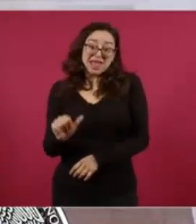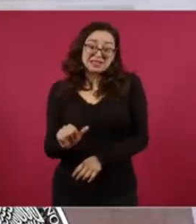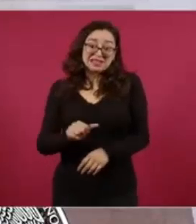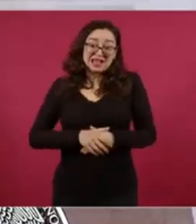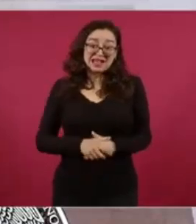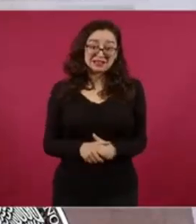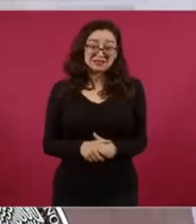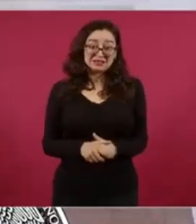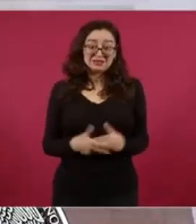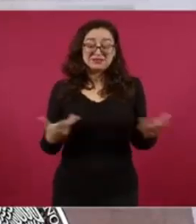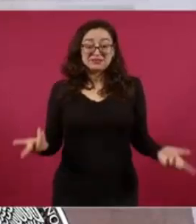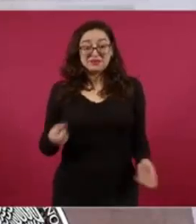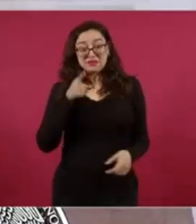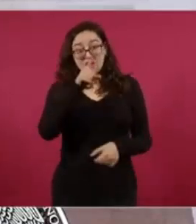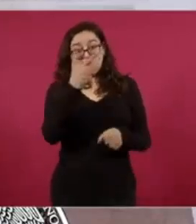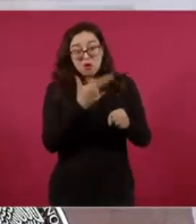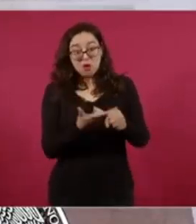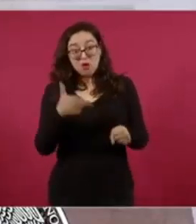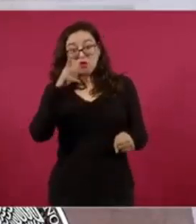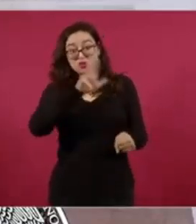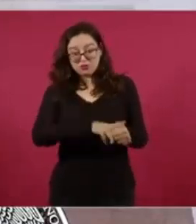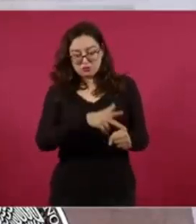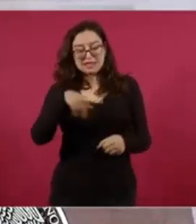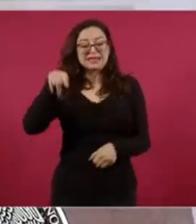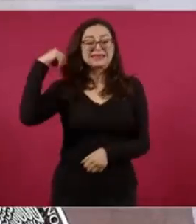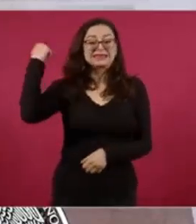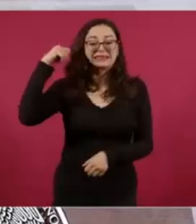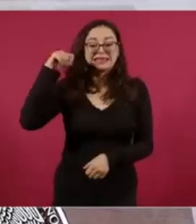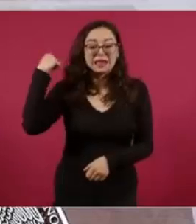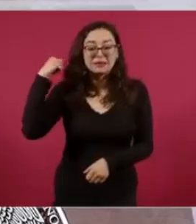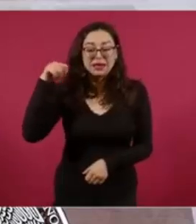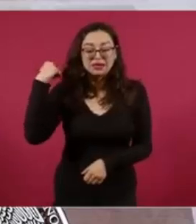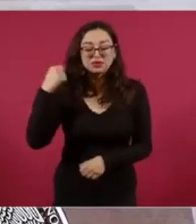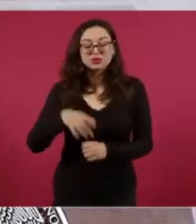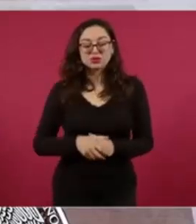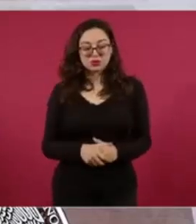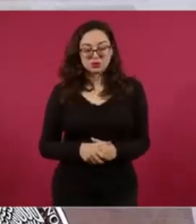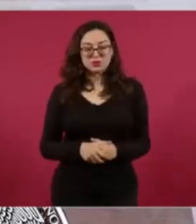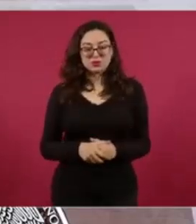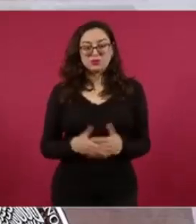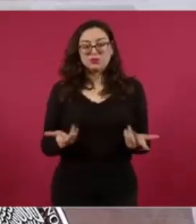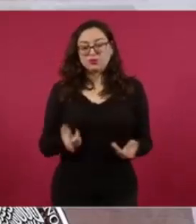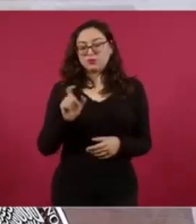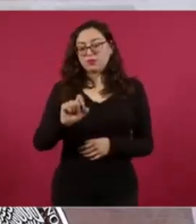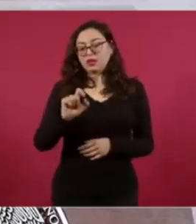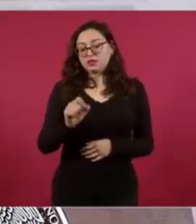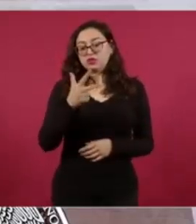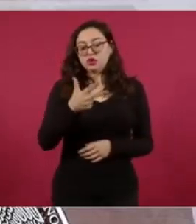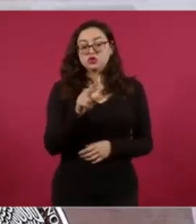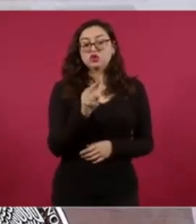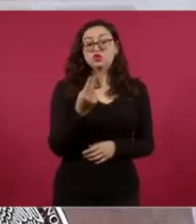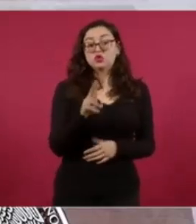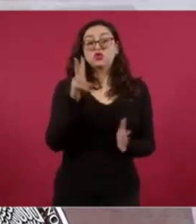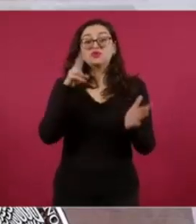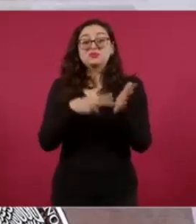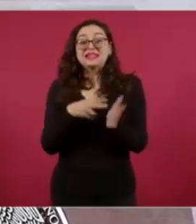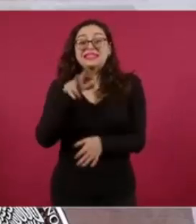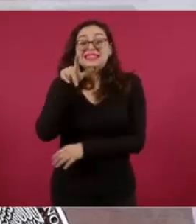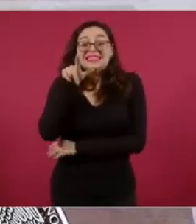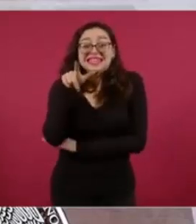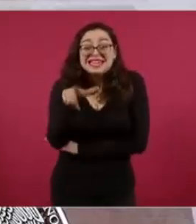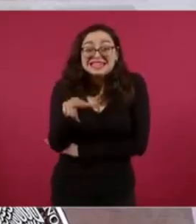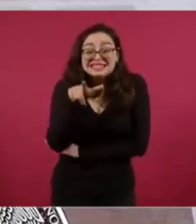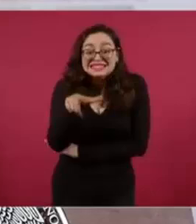video tomado del hospital de Rovirosa en Tabasco. Aquí vemos la nota del Sol de México del 28 de noviembre de